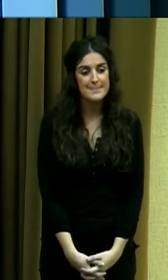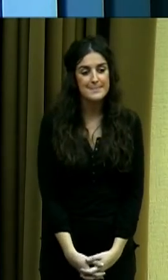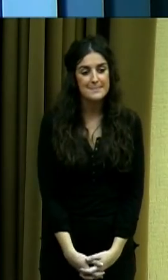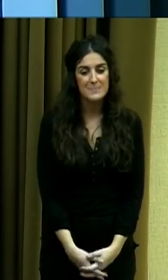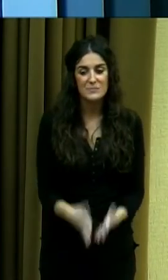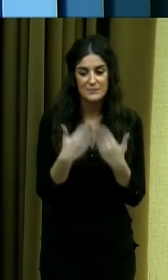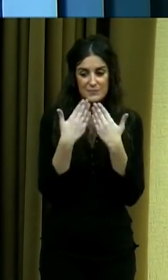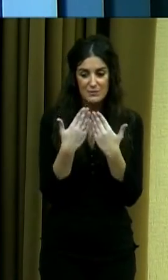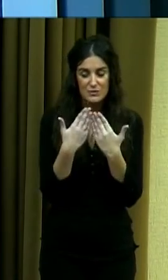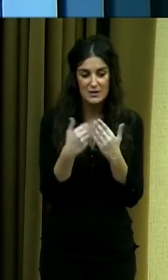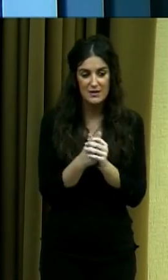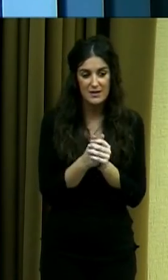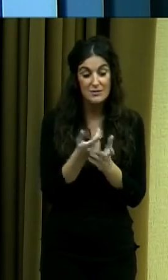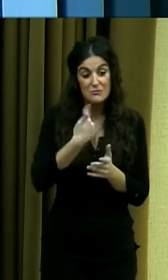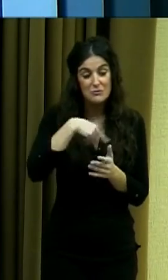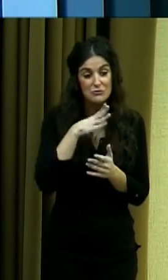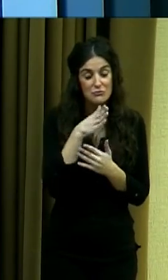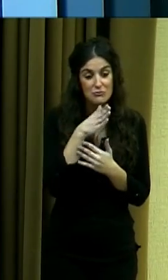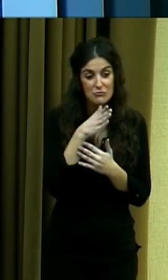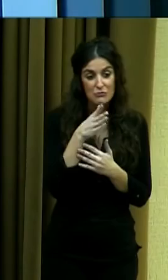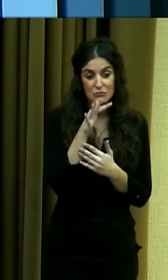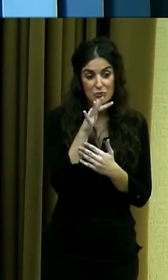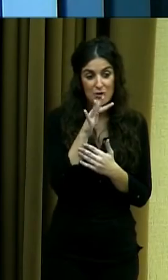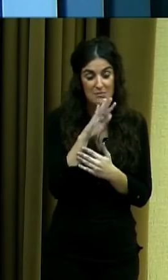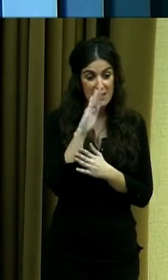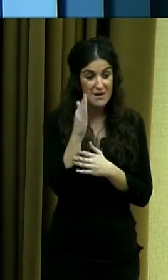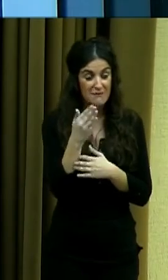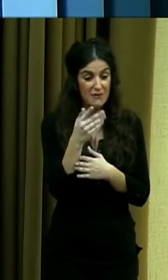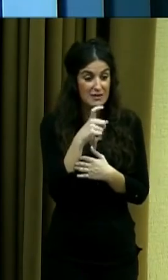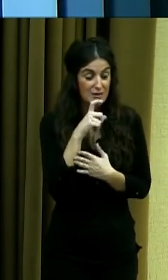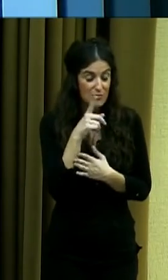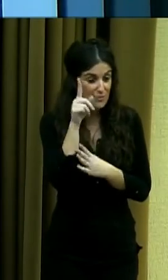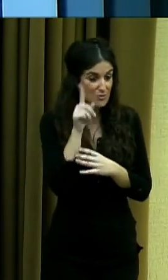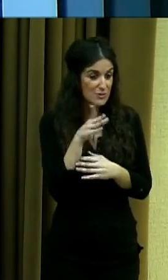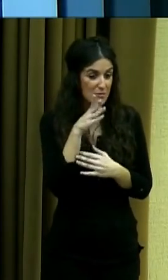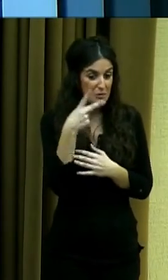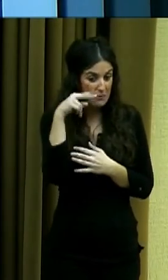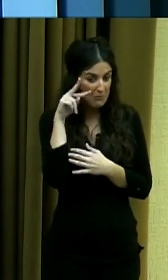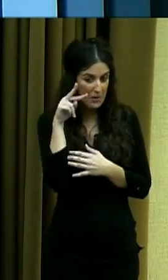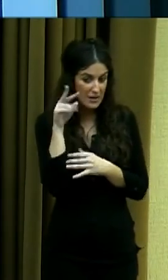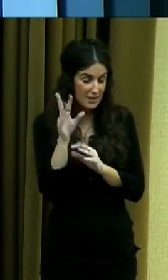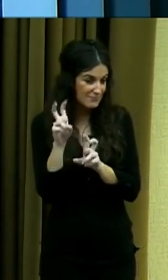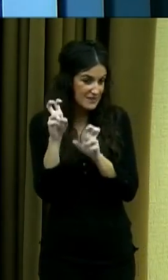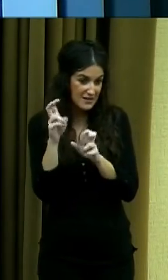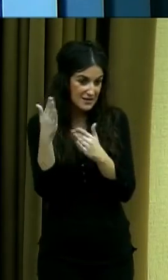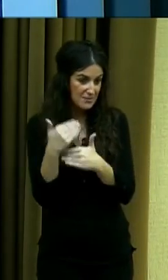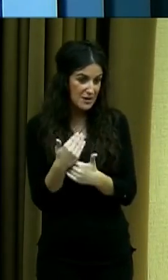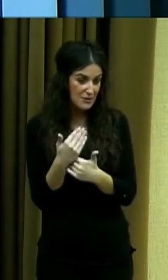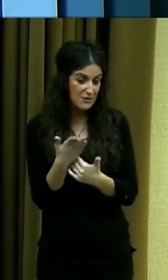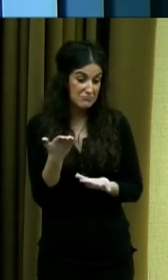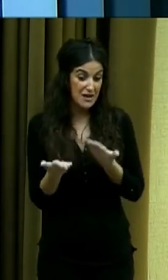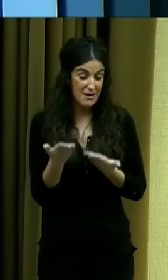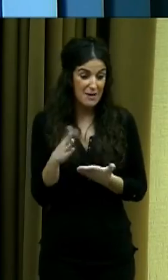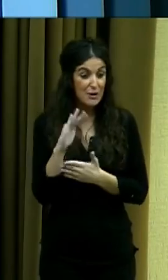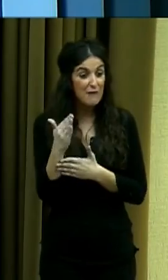Muy bien, muchas gracias. Perdón, todavía no podemos saber exactamente cómo va a afectar porque no tenemos experiencia al respecto, cómo va a afectar a la valoración.